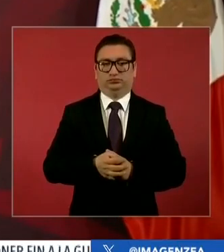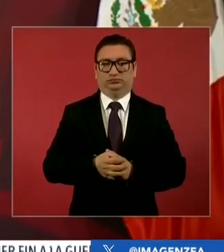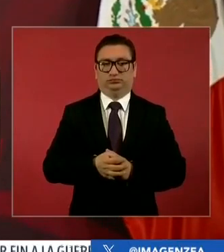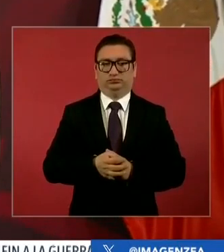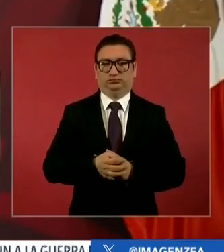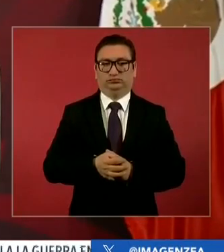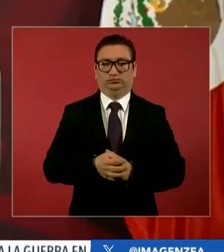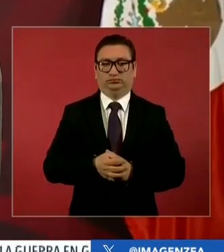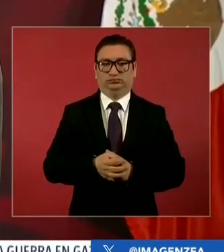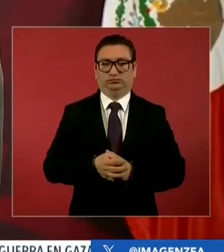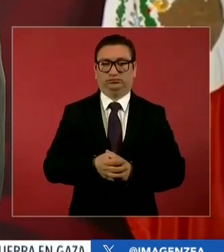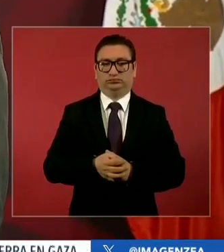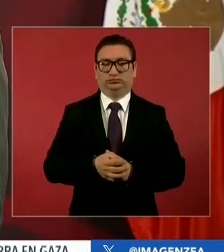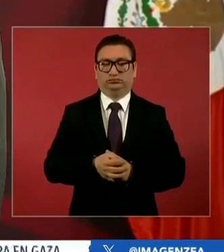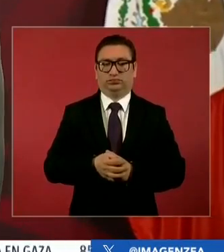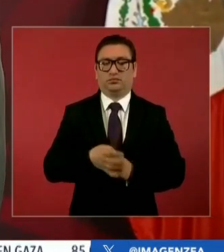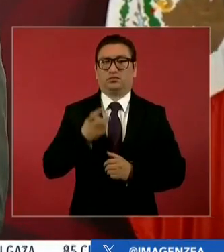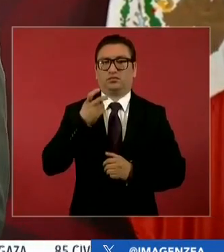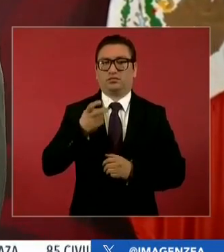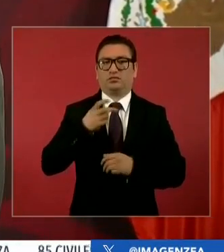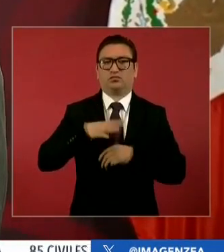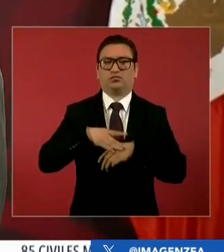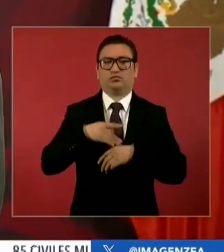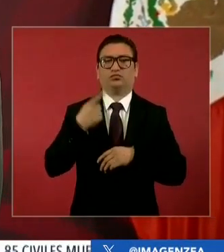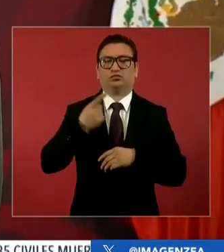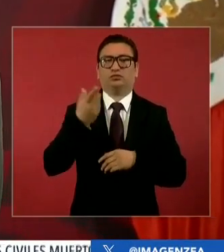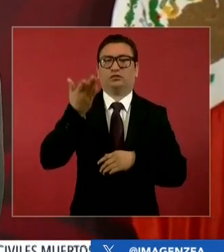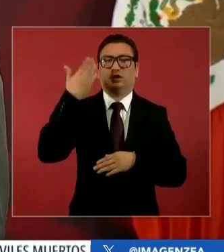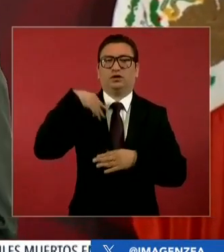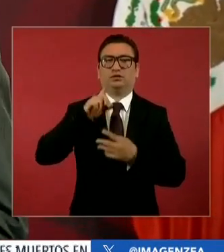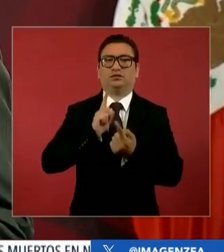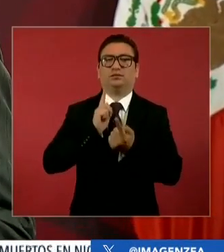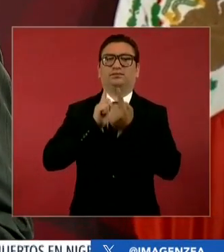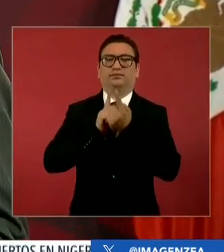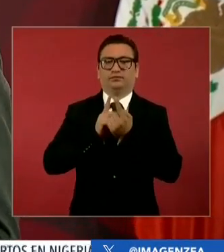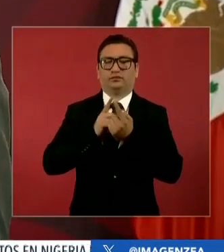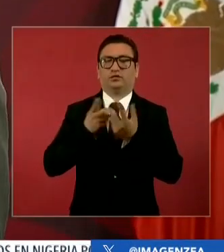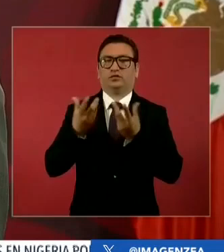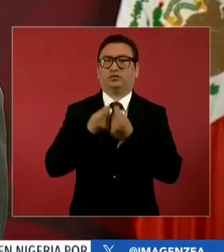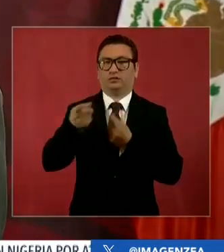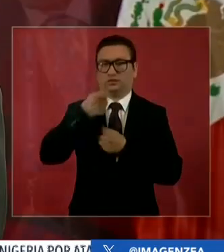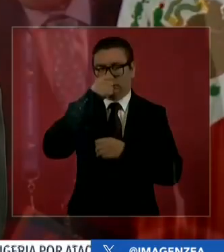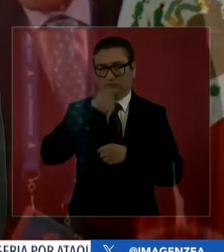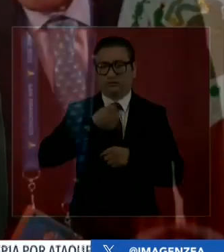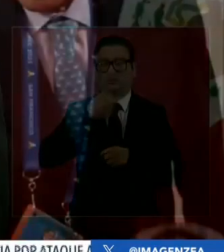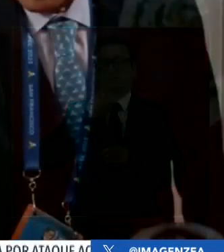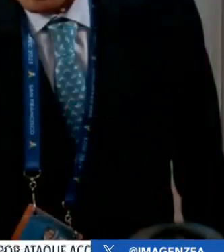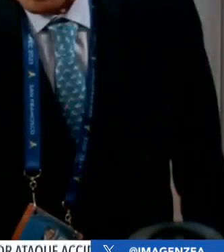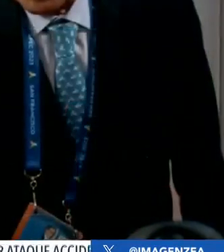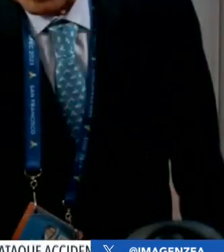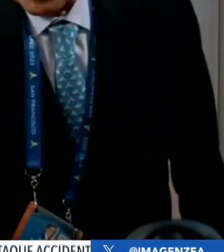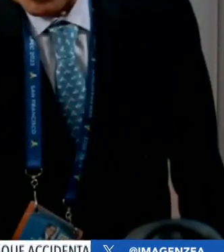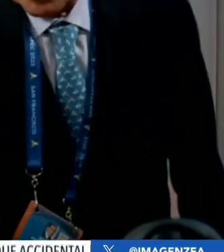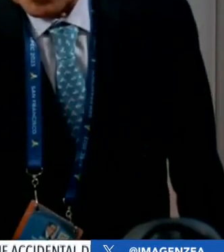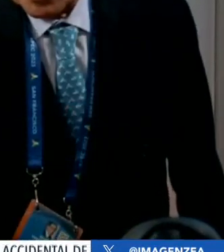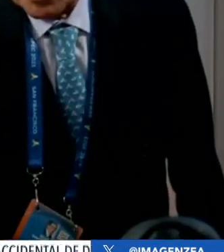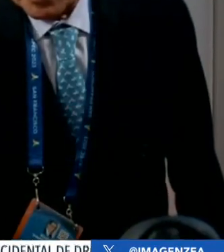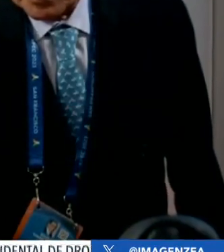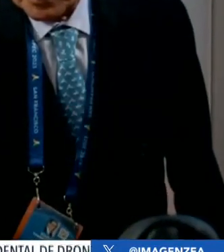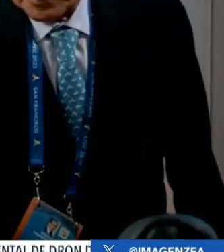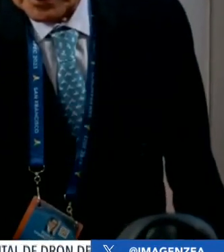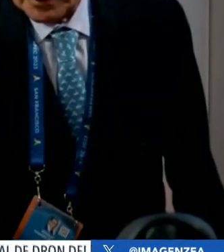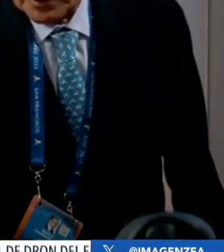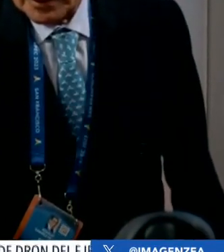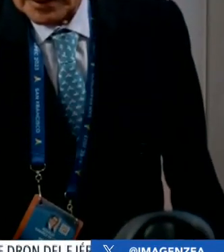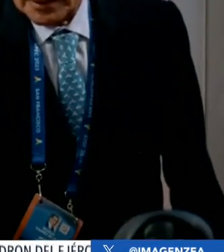Esto se da a partir de un encuentro que tuvo con el secretario de Hacienda, con Rogelio Ramírez de la